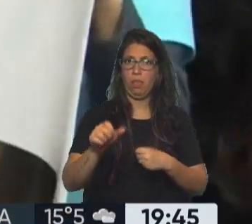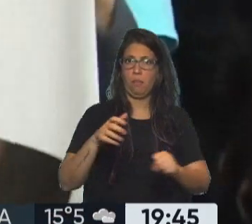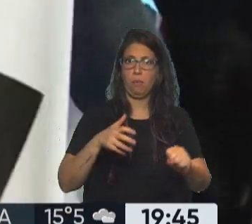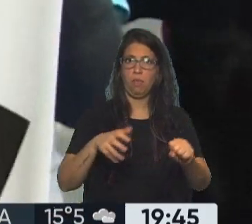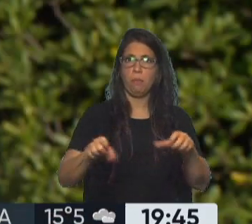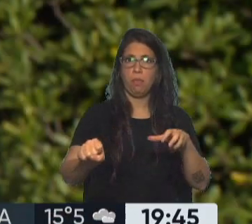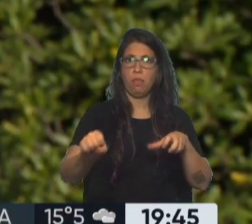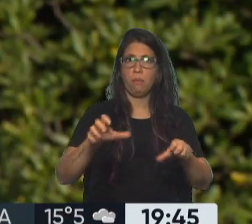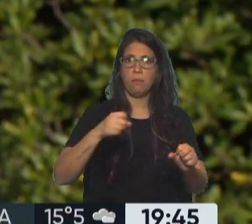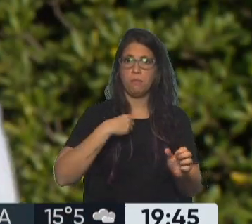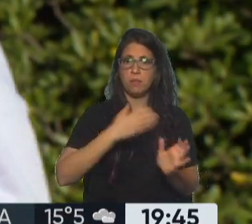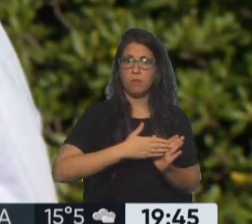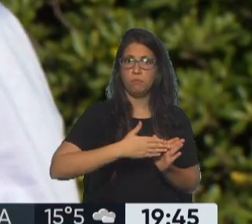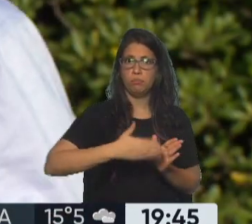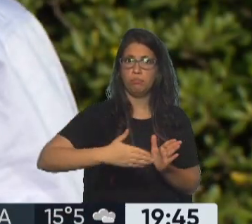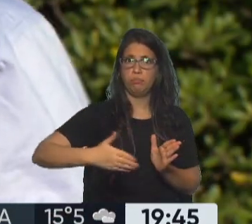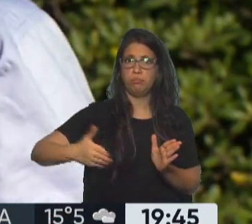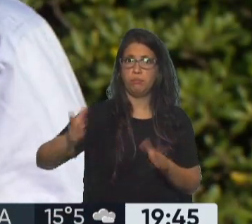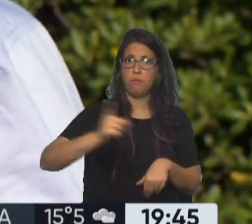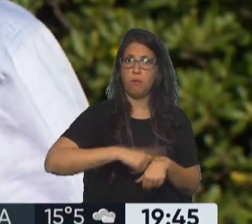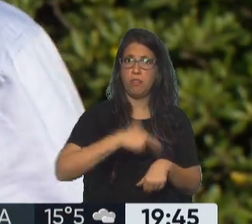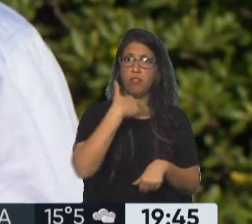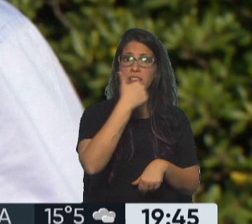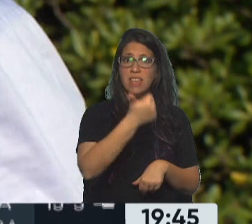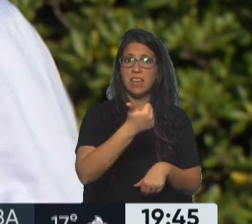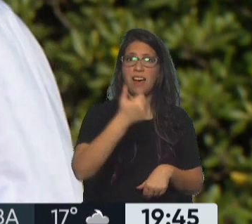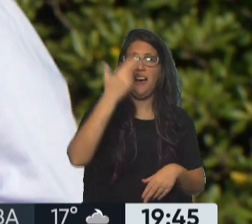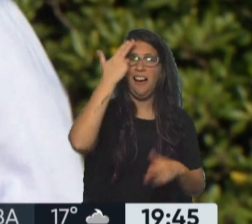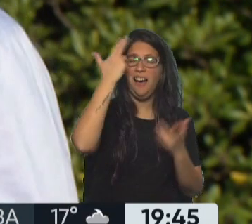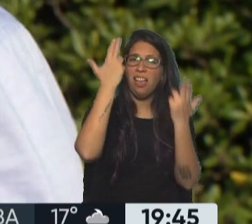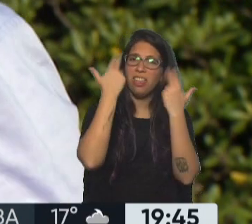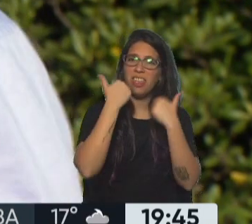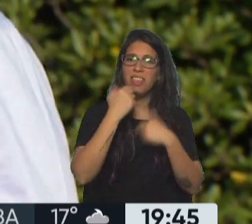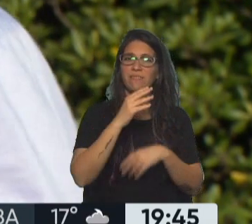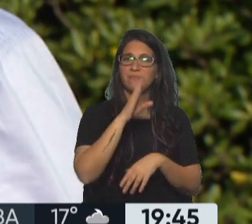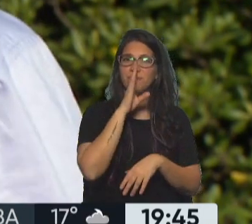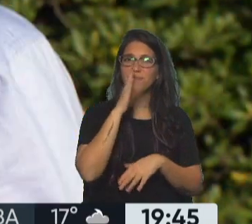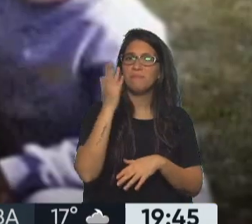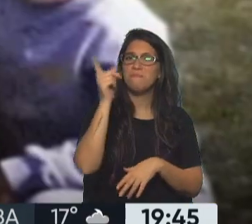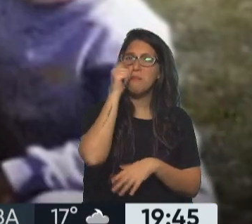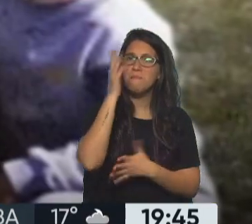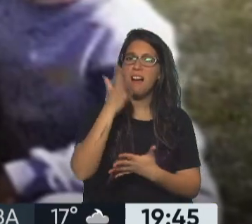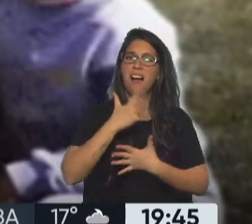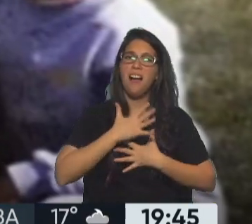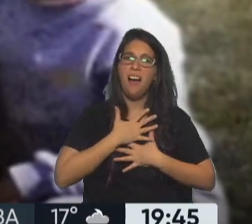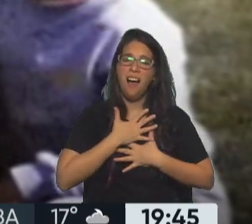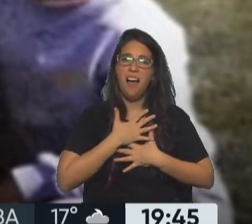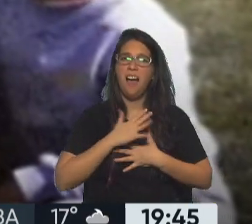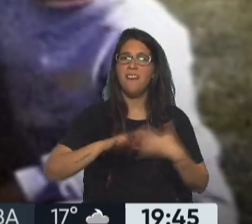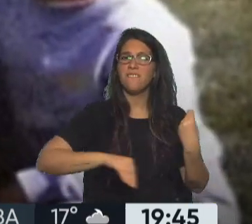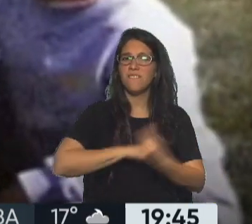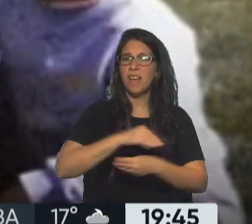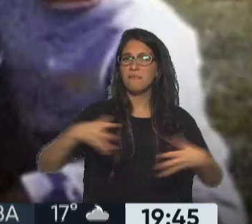el recorrido que yo voy haciendo desde esa hija obediente, con ese padre tan amoroso, en el marco de esa